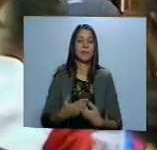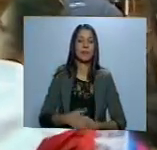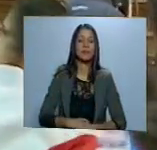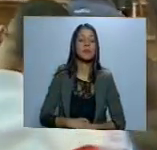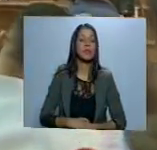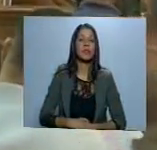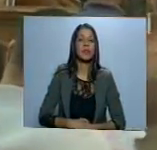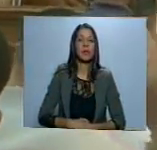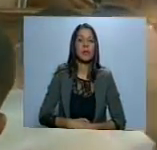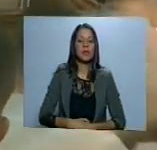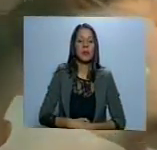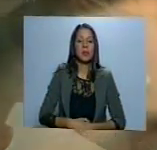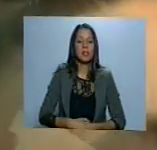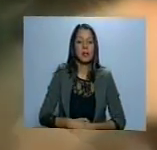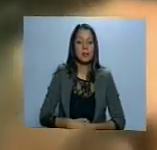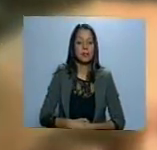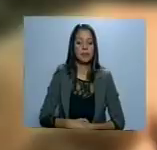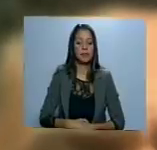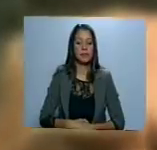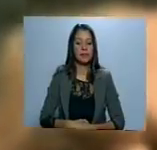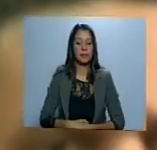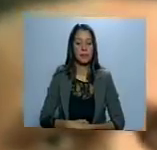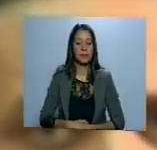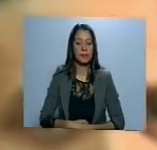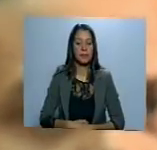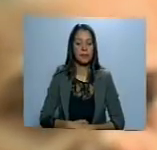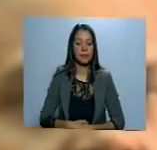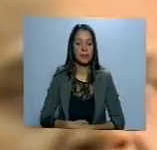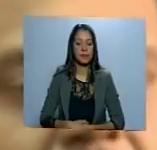Y sin ningún tipo